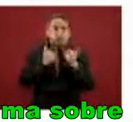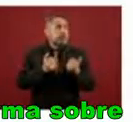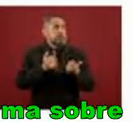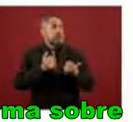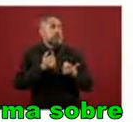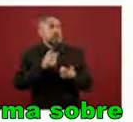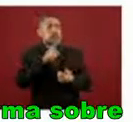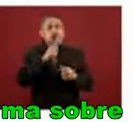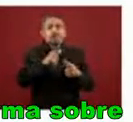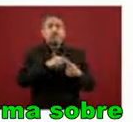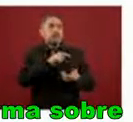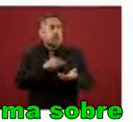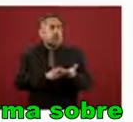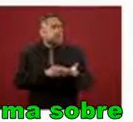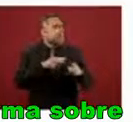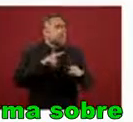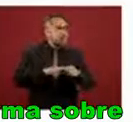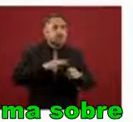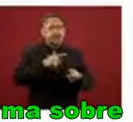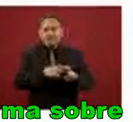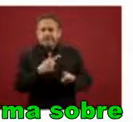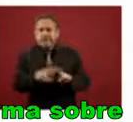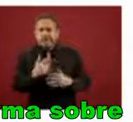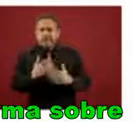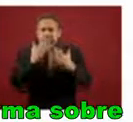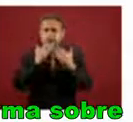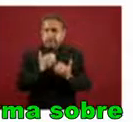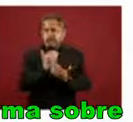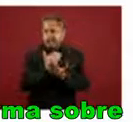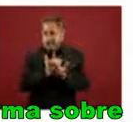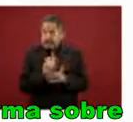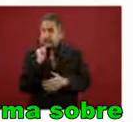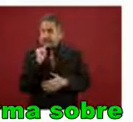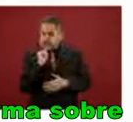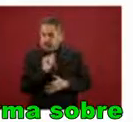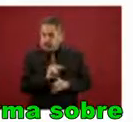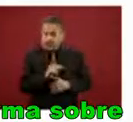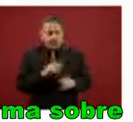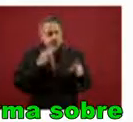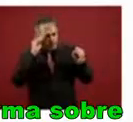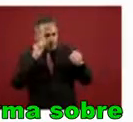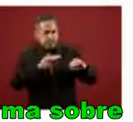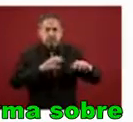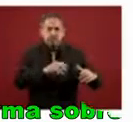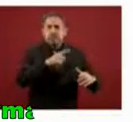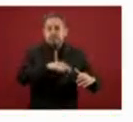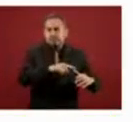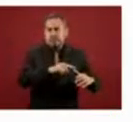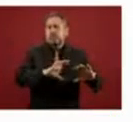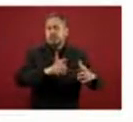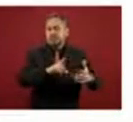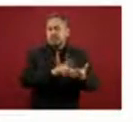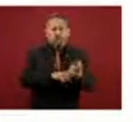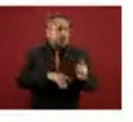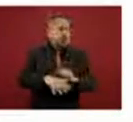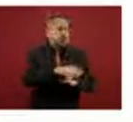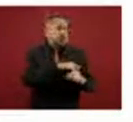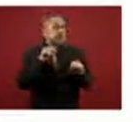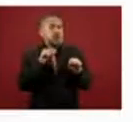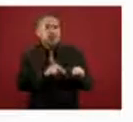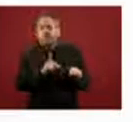servicios, espacios públicos, entendiendo que en la conformación de las comunidades en el entorno urbano,